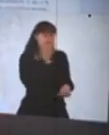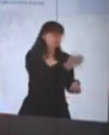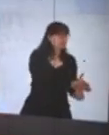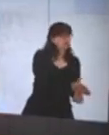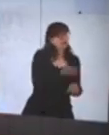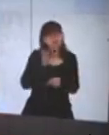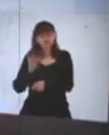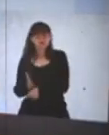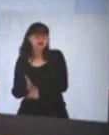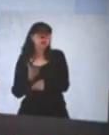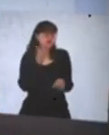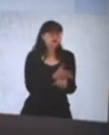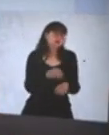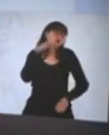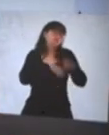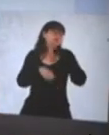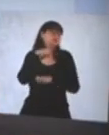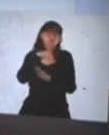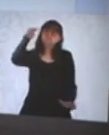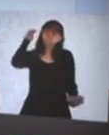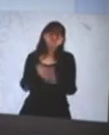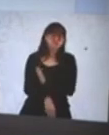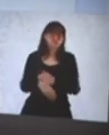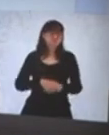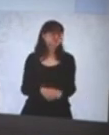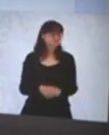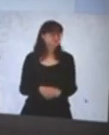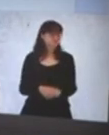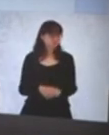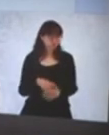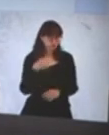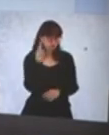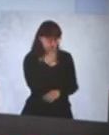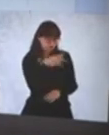que México está poniendo encima de la mesa es: somos un país al que nos